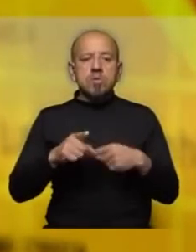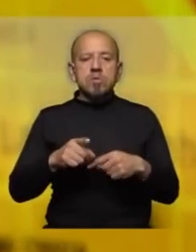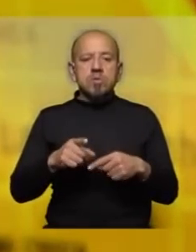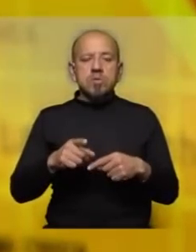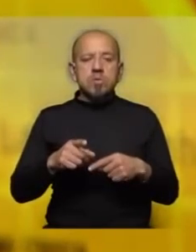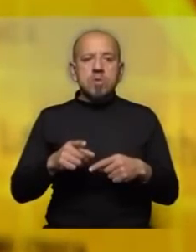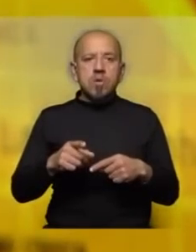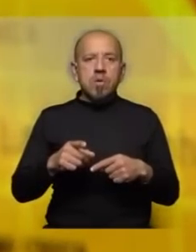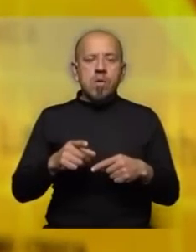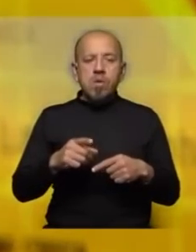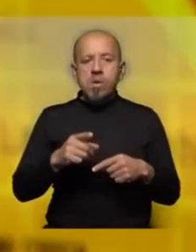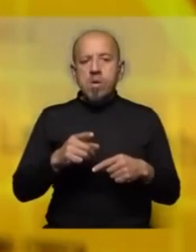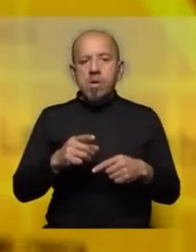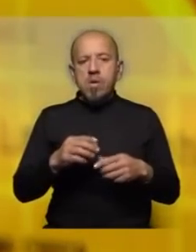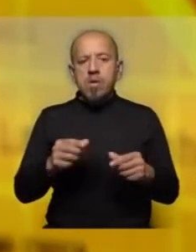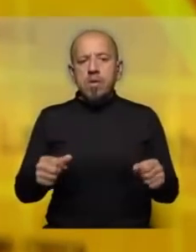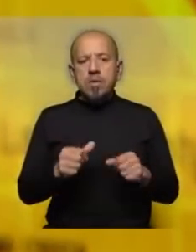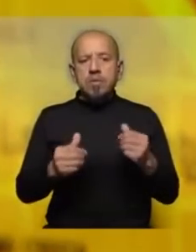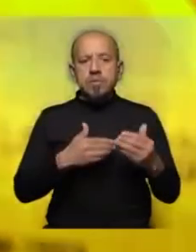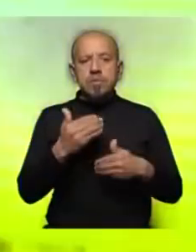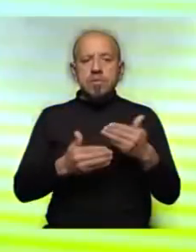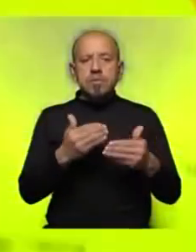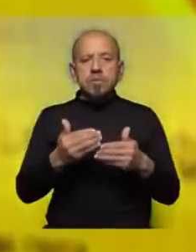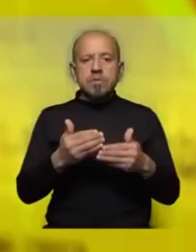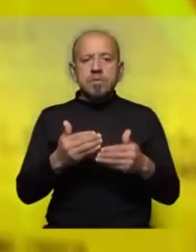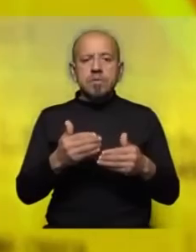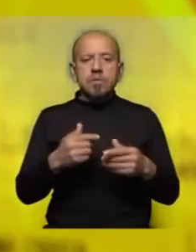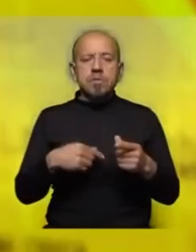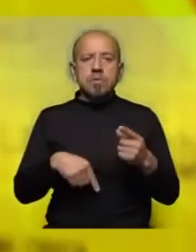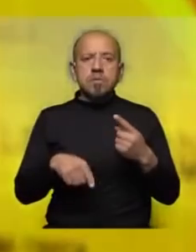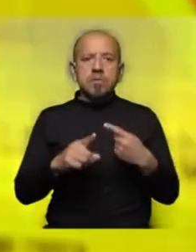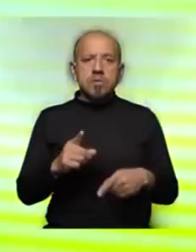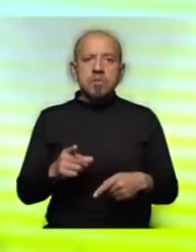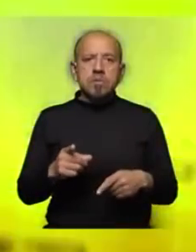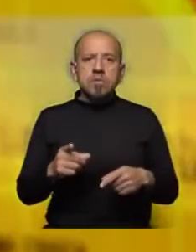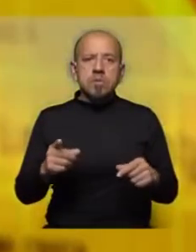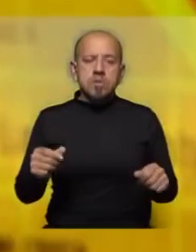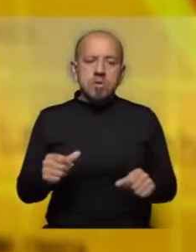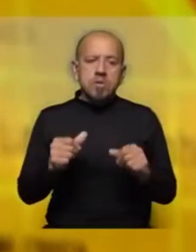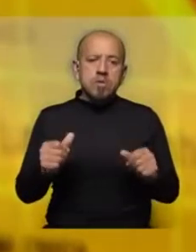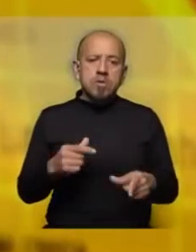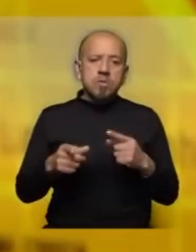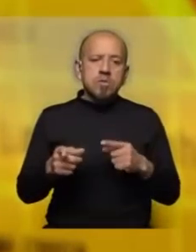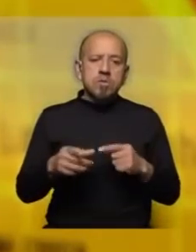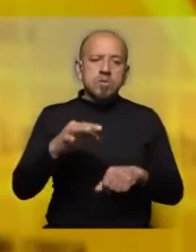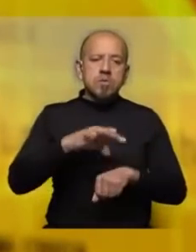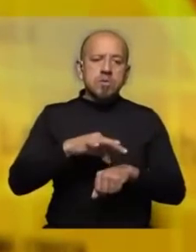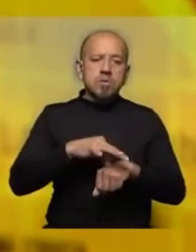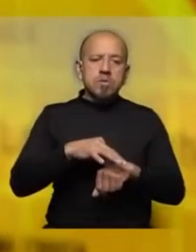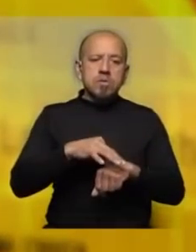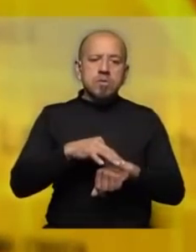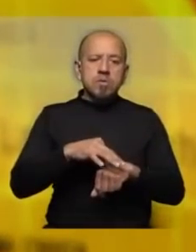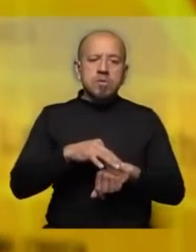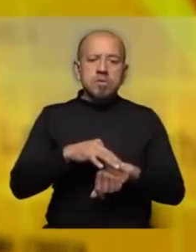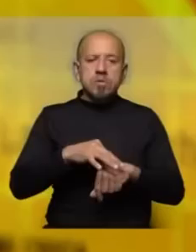de desarrollar un proceso en el cual fuimos ubicando o se fueron ubicando los médicos en la medida en